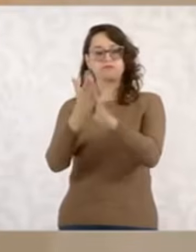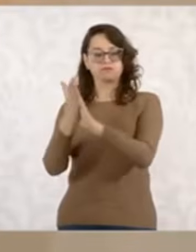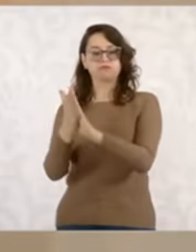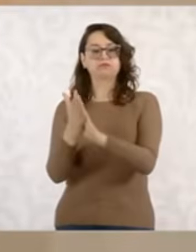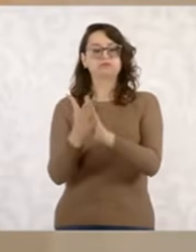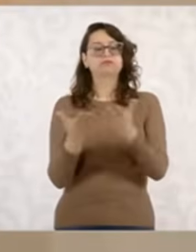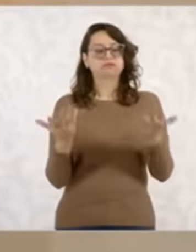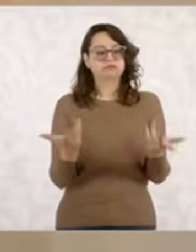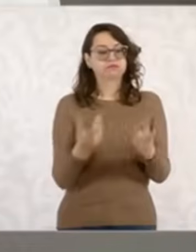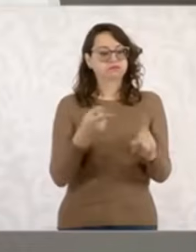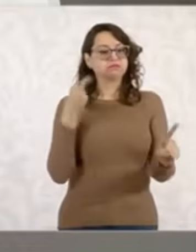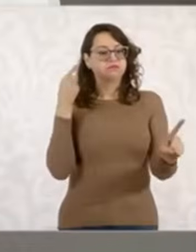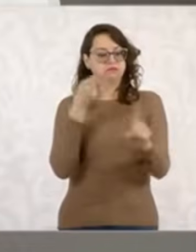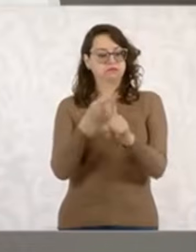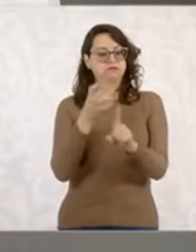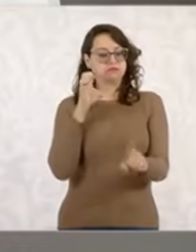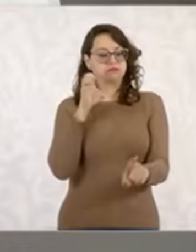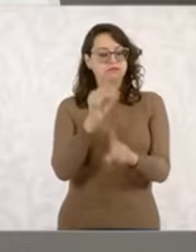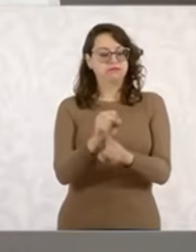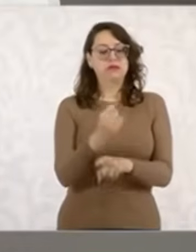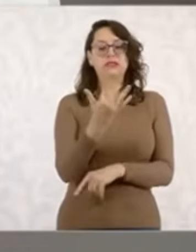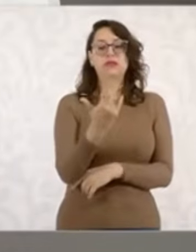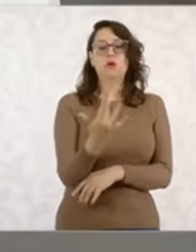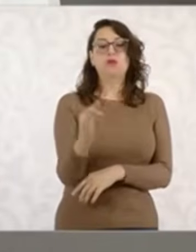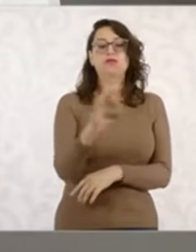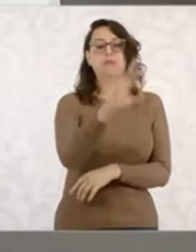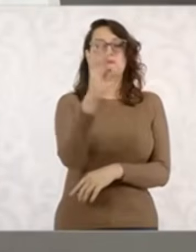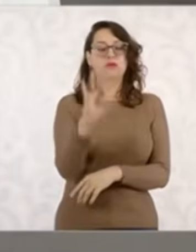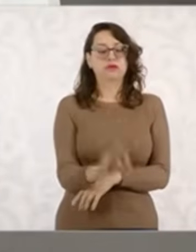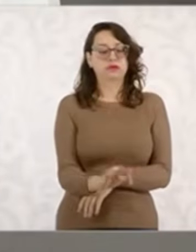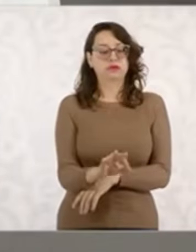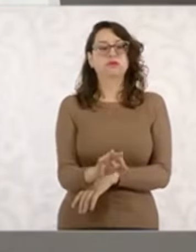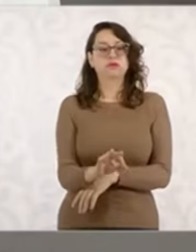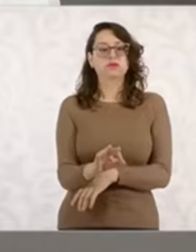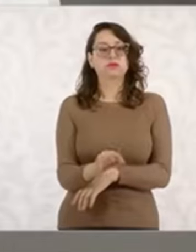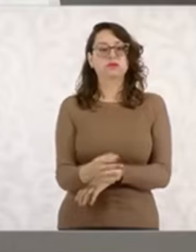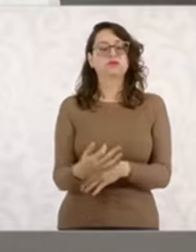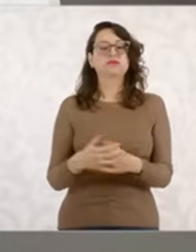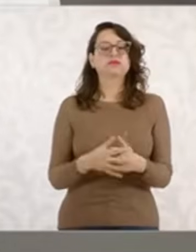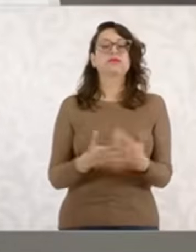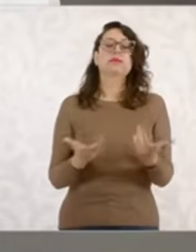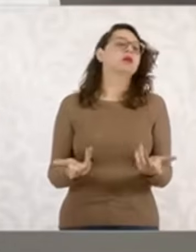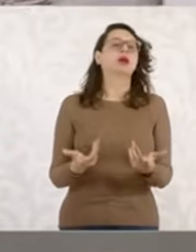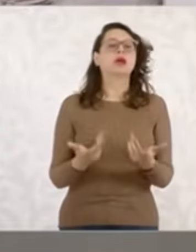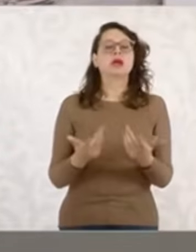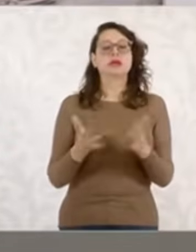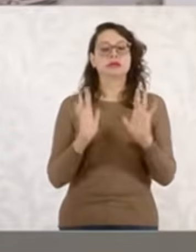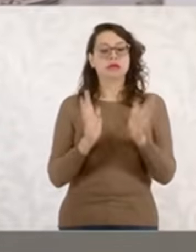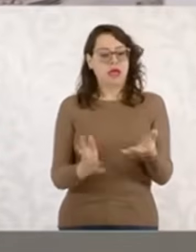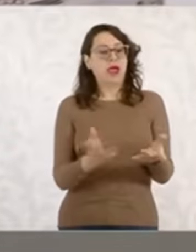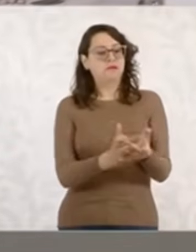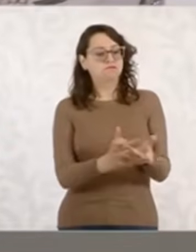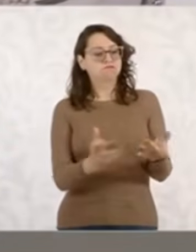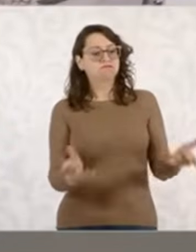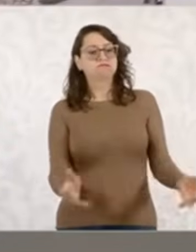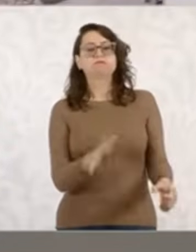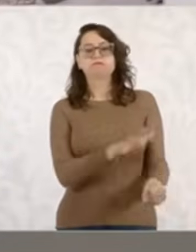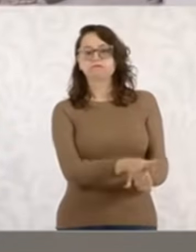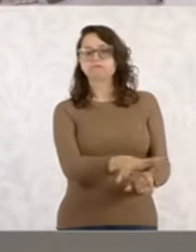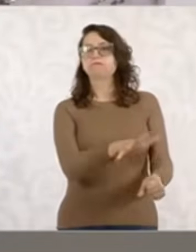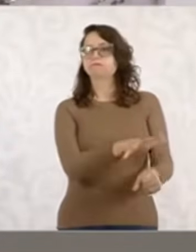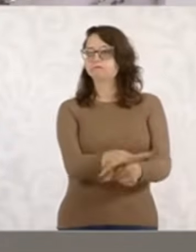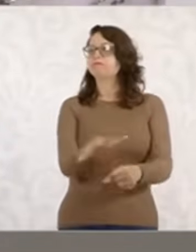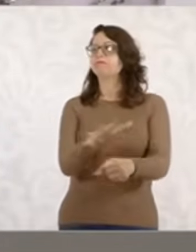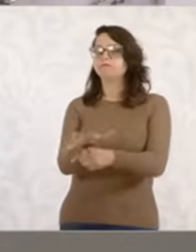de la meta sexenal. Ya hay la reserva territorial necesaria para lograrlo. En realidad,